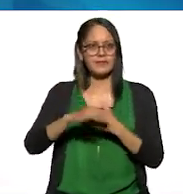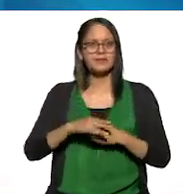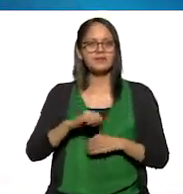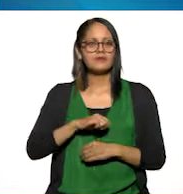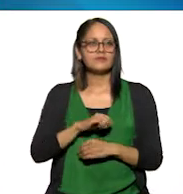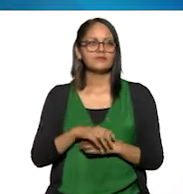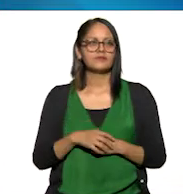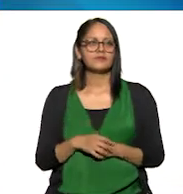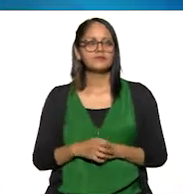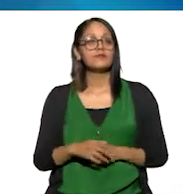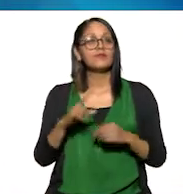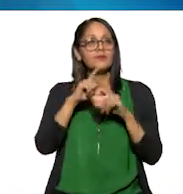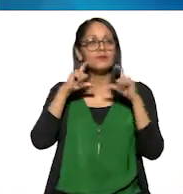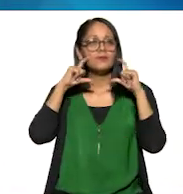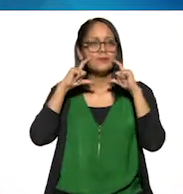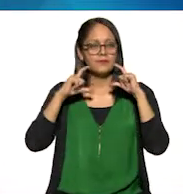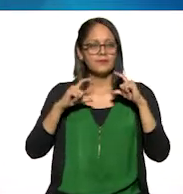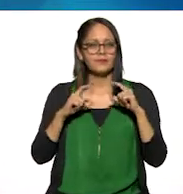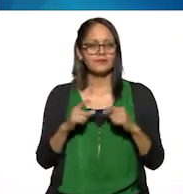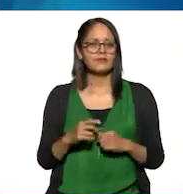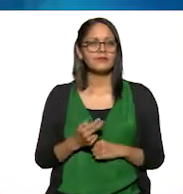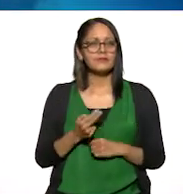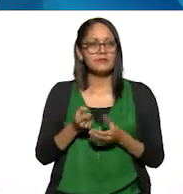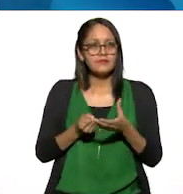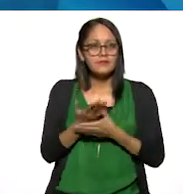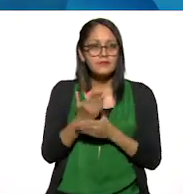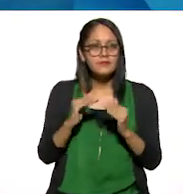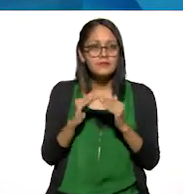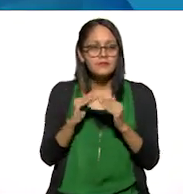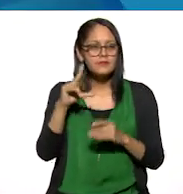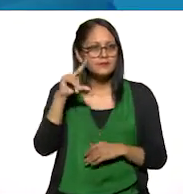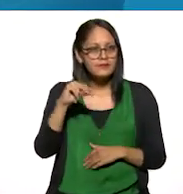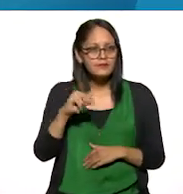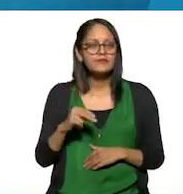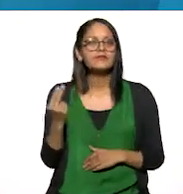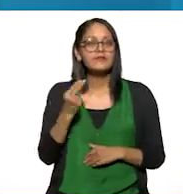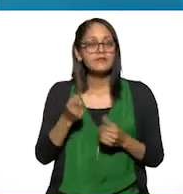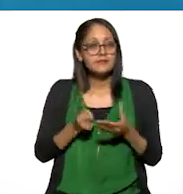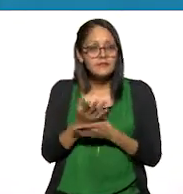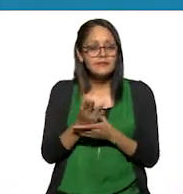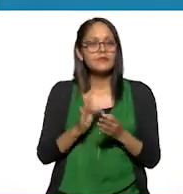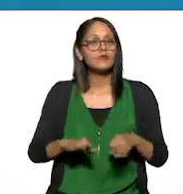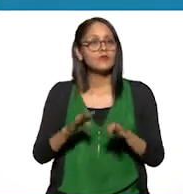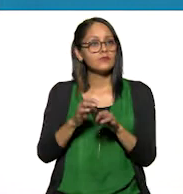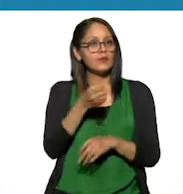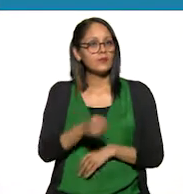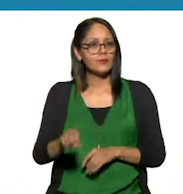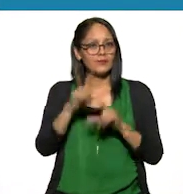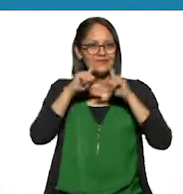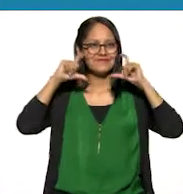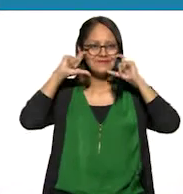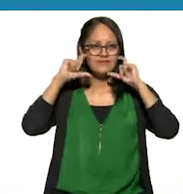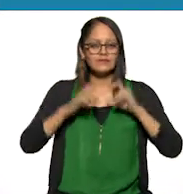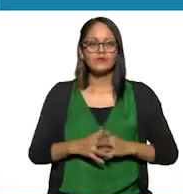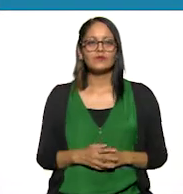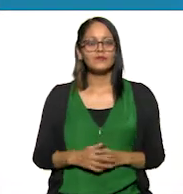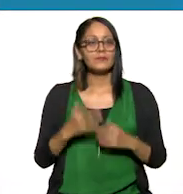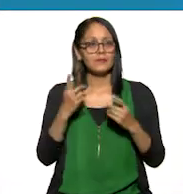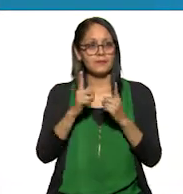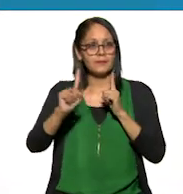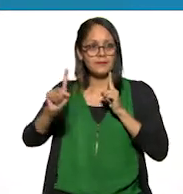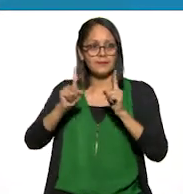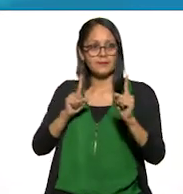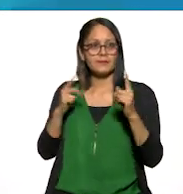contagiarnos. Utiliza cubrebocas. No salgas de casa. Si tienes que hacerlo, recuerda que es obligatorio utilizarlo. Mantén